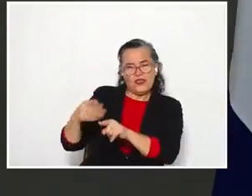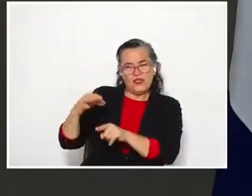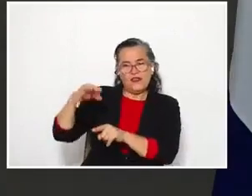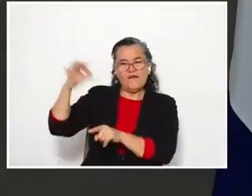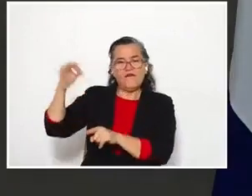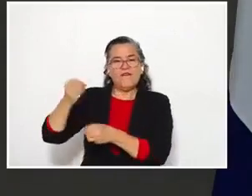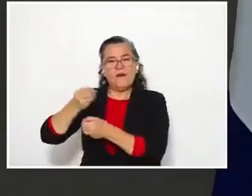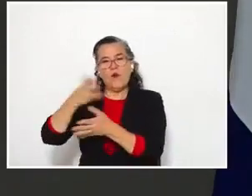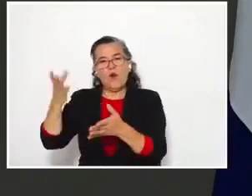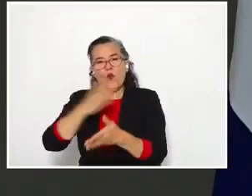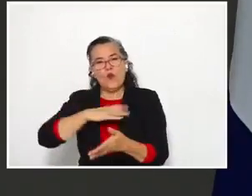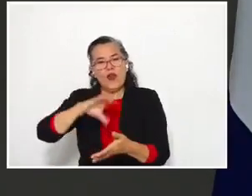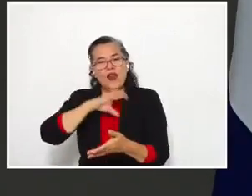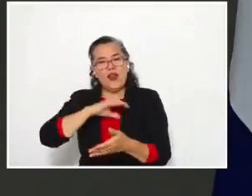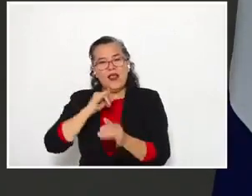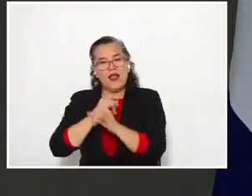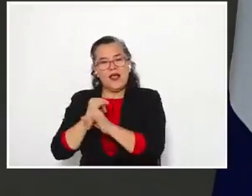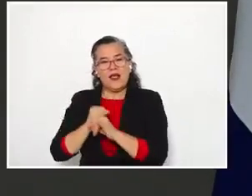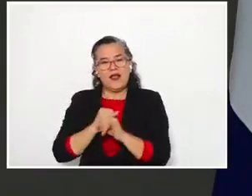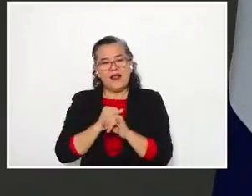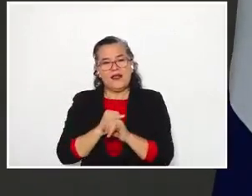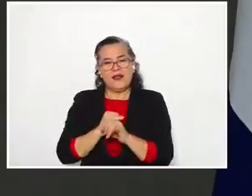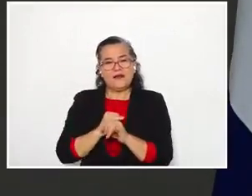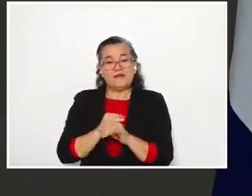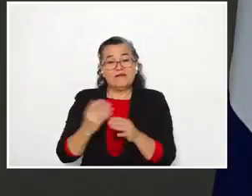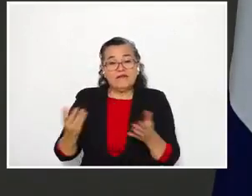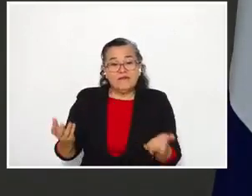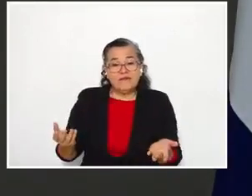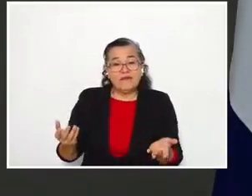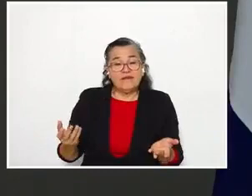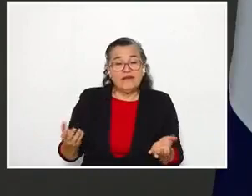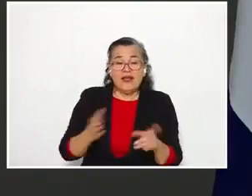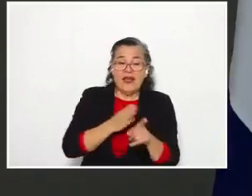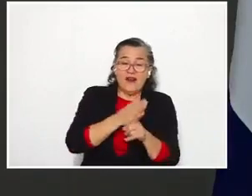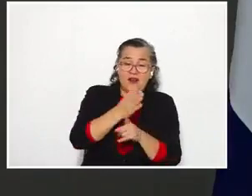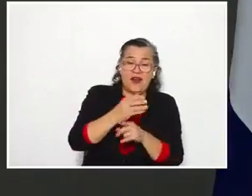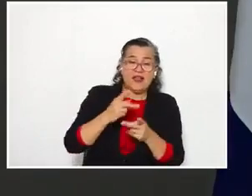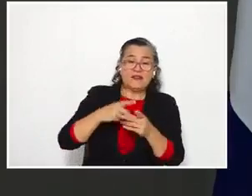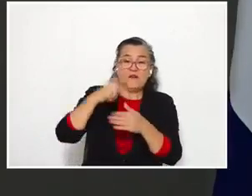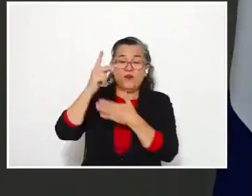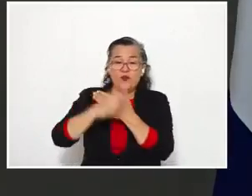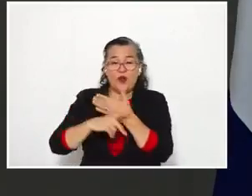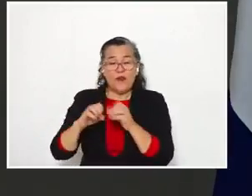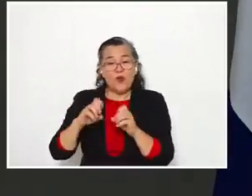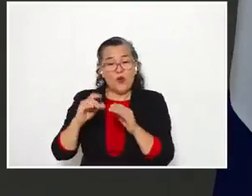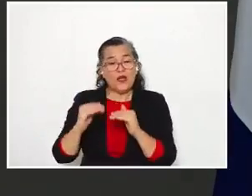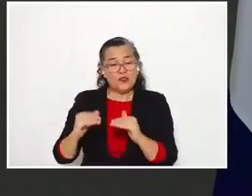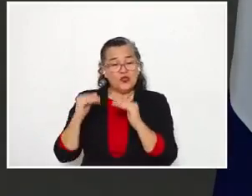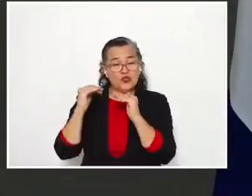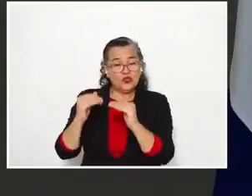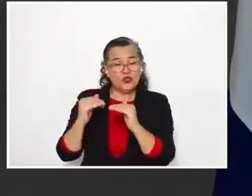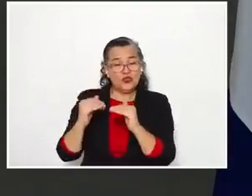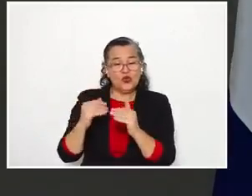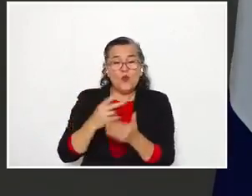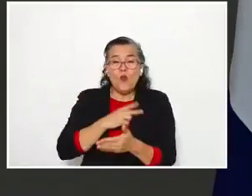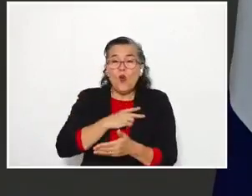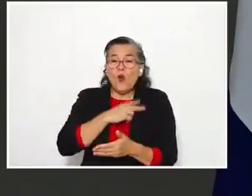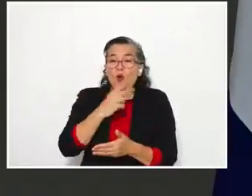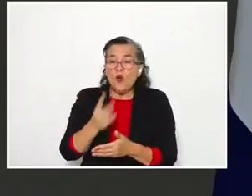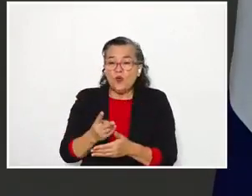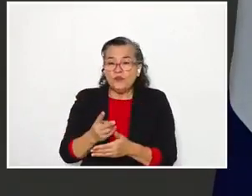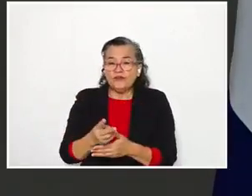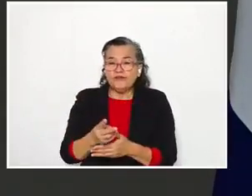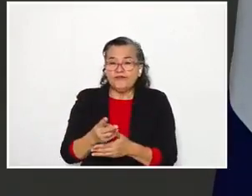la calidad de las instituciones, nada menos, de carreras y programas de educación superior que voluntariamente